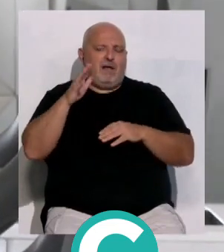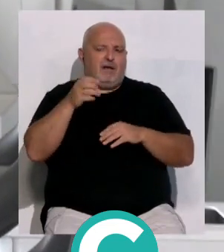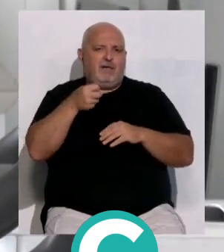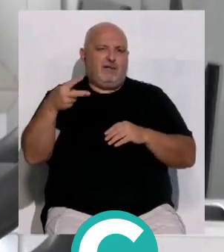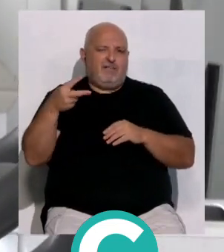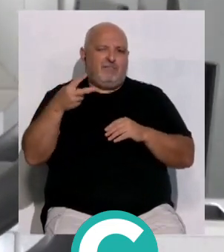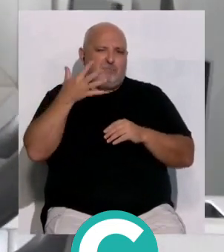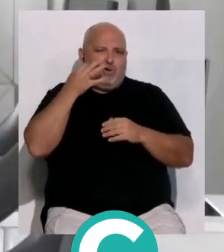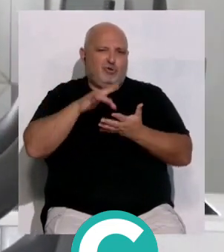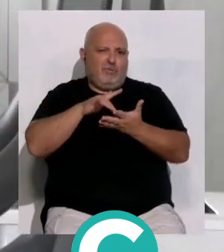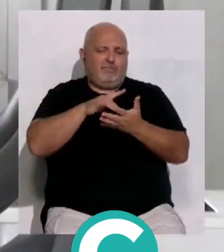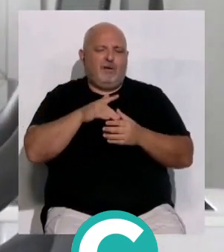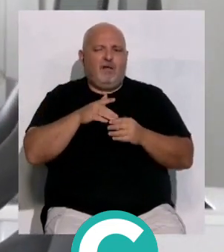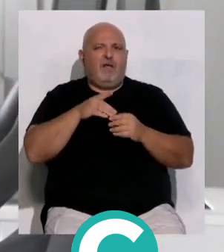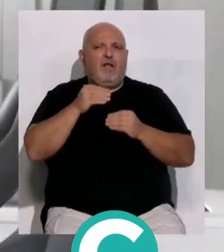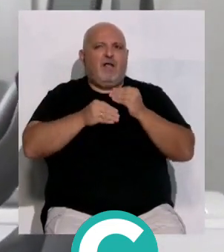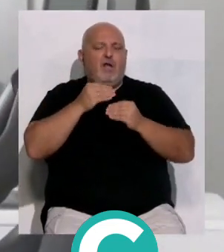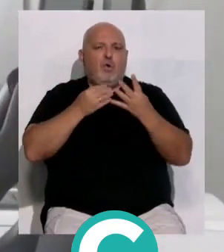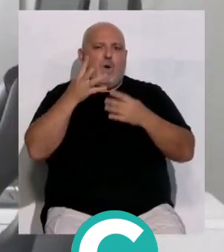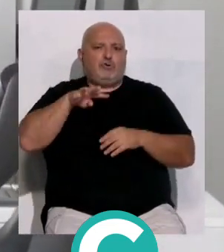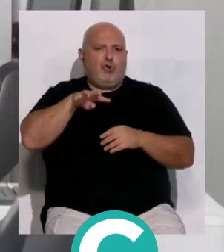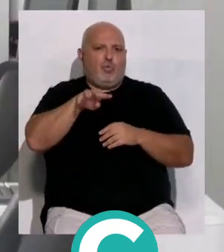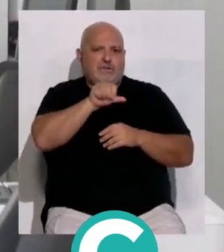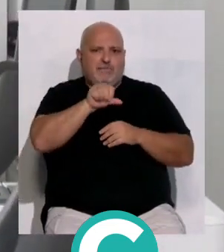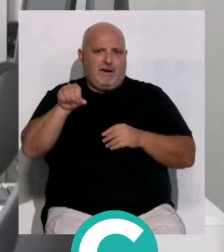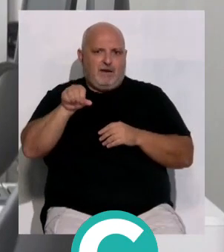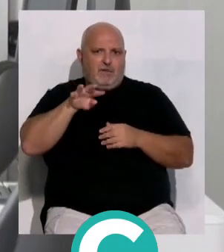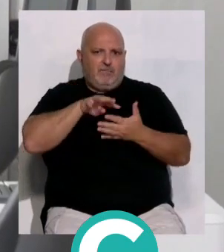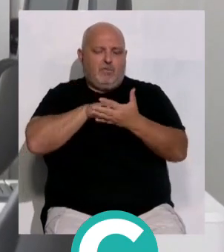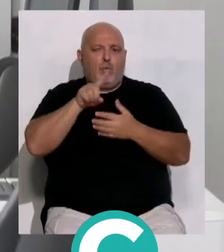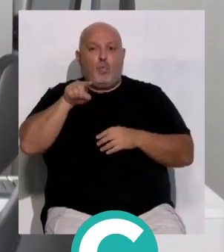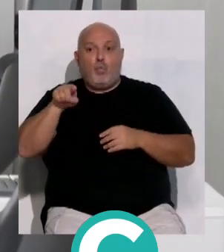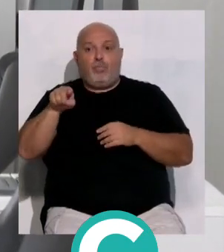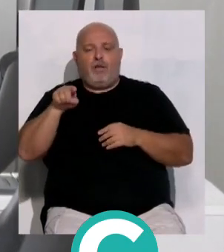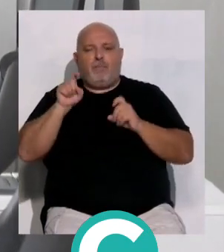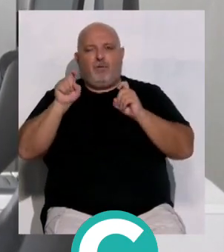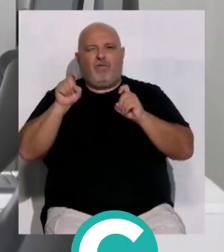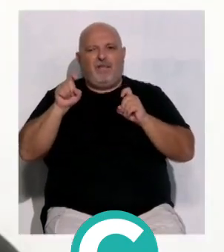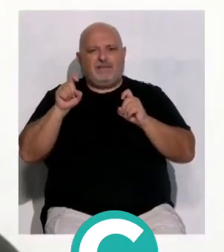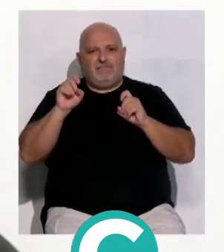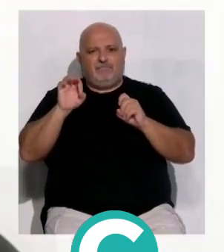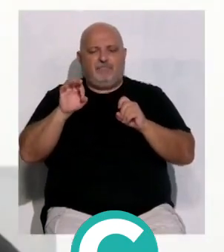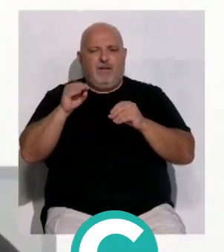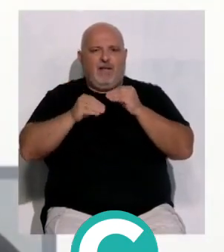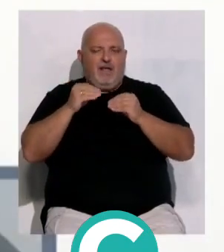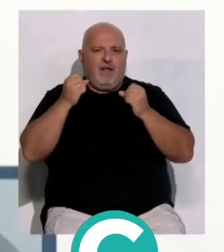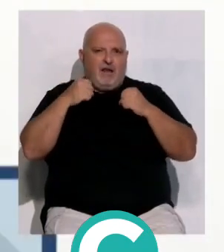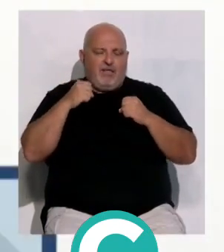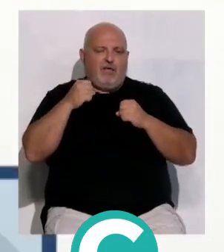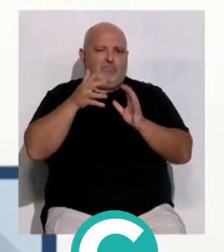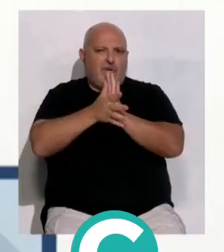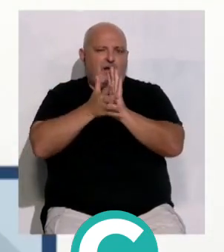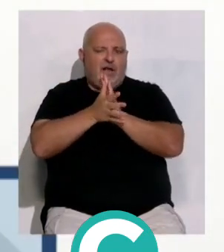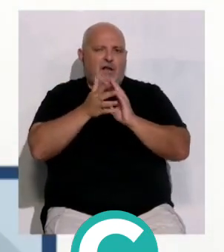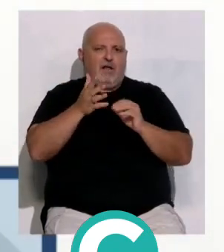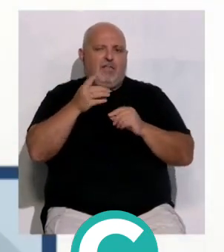factores de riesgo. El tratamiento lo hacemos 4 días a la semana. Un día se dedica a la educación sanitaria, que el ejercicio los pacientes lo van